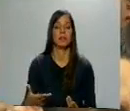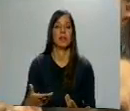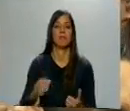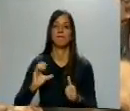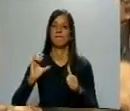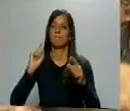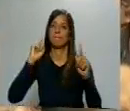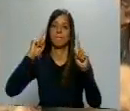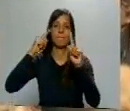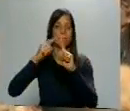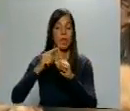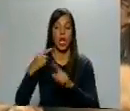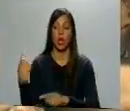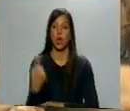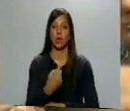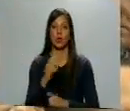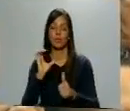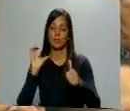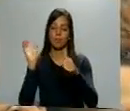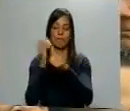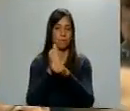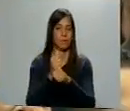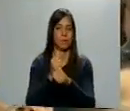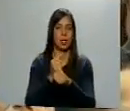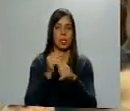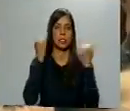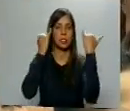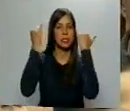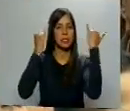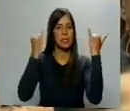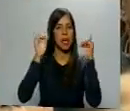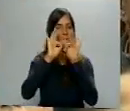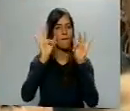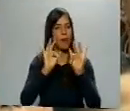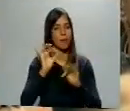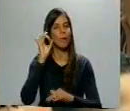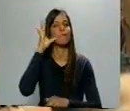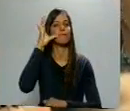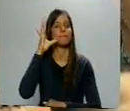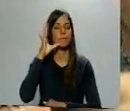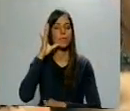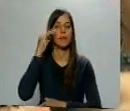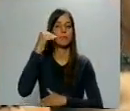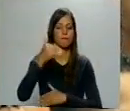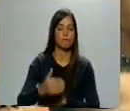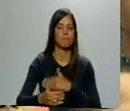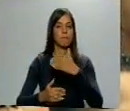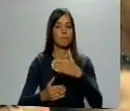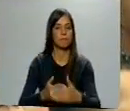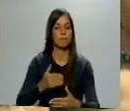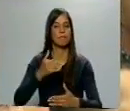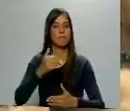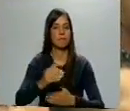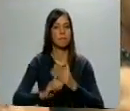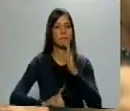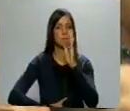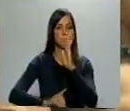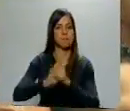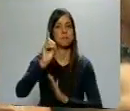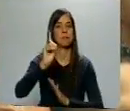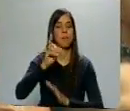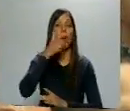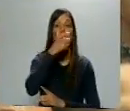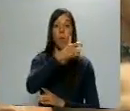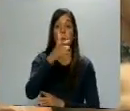lograr nosotros tomar medidas para el avance y la consolidación del